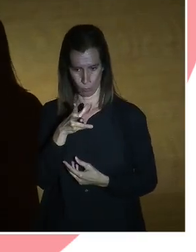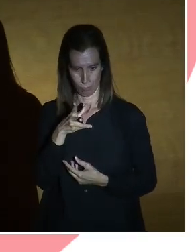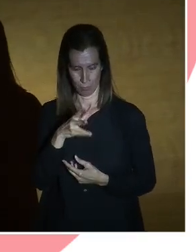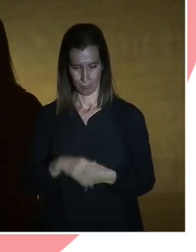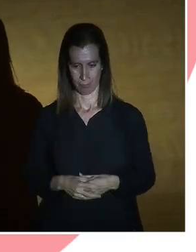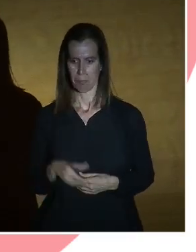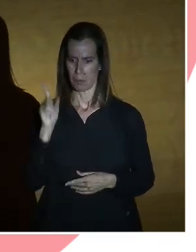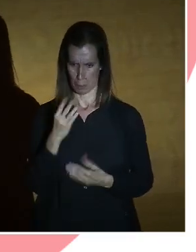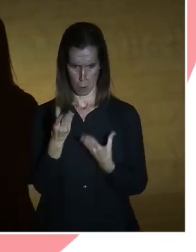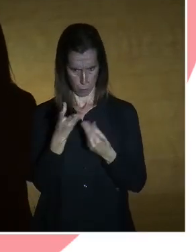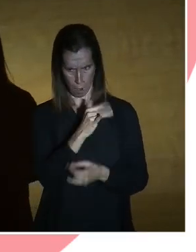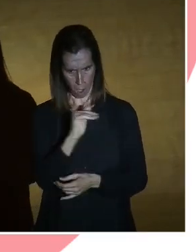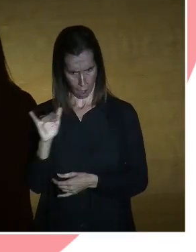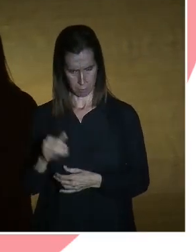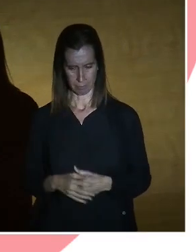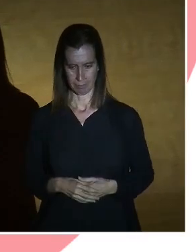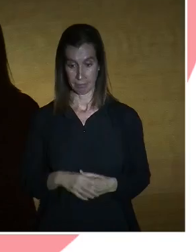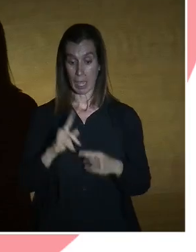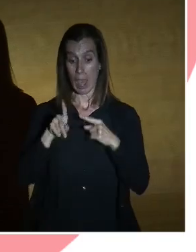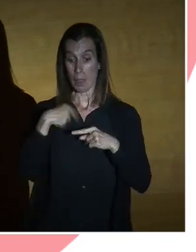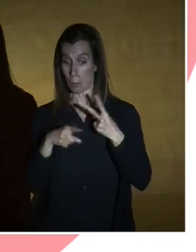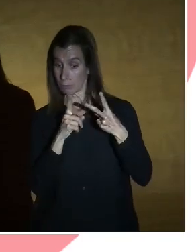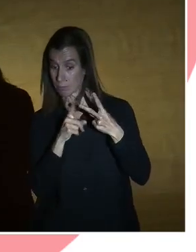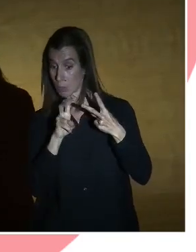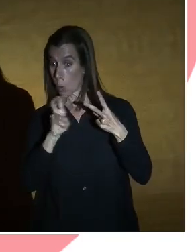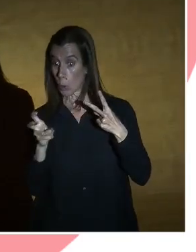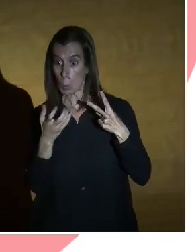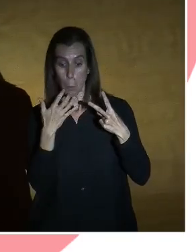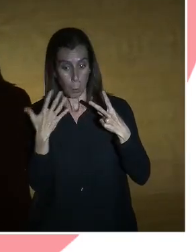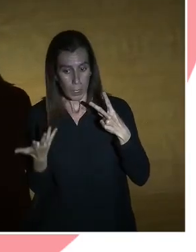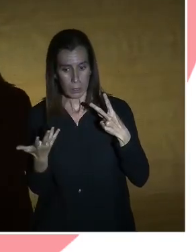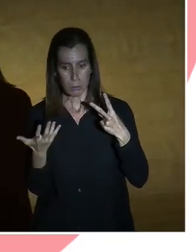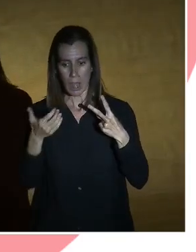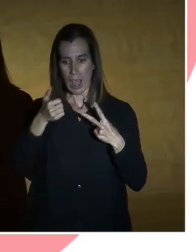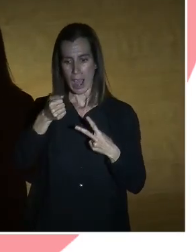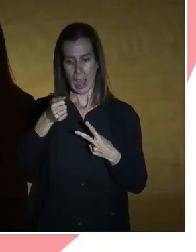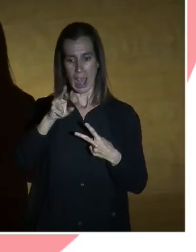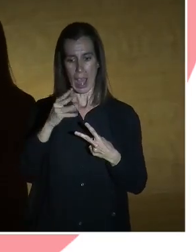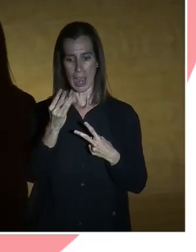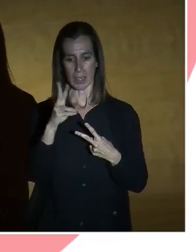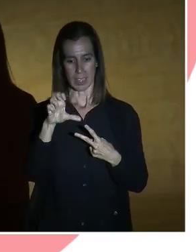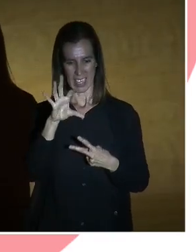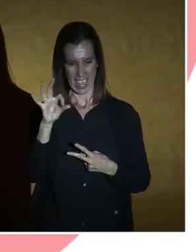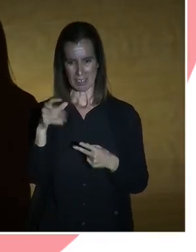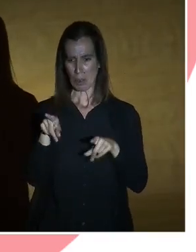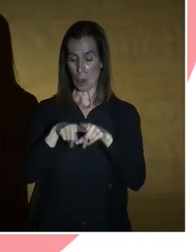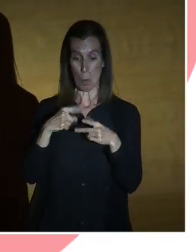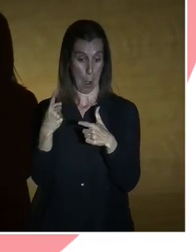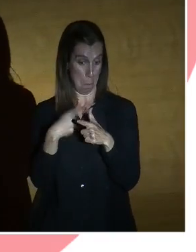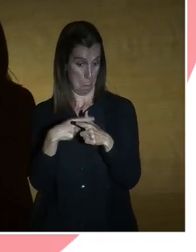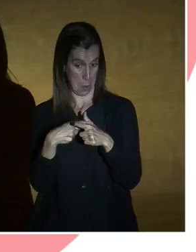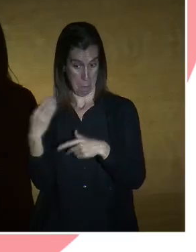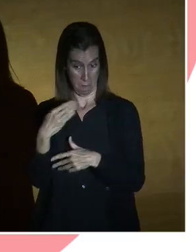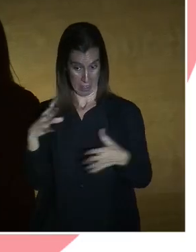bastante abundantes. Después tenemos otros, como pueden ser las arqueas, que son unos primos de las